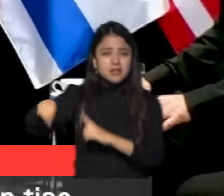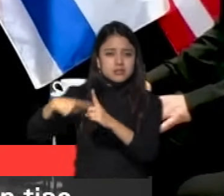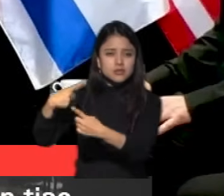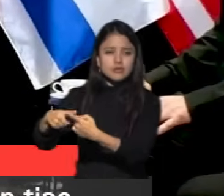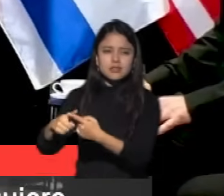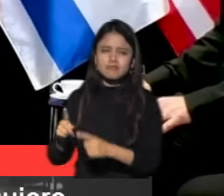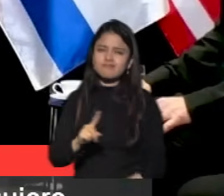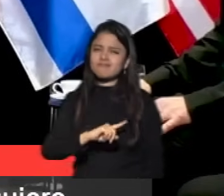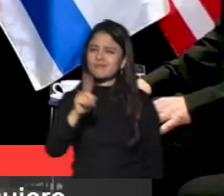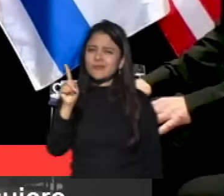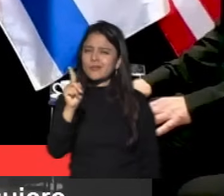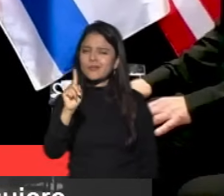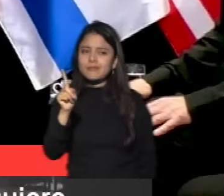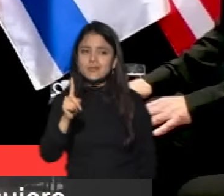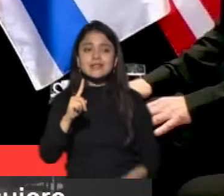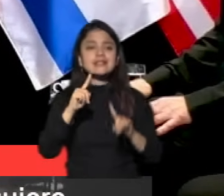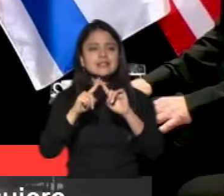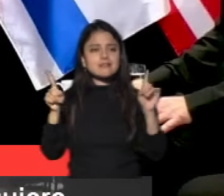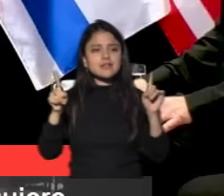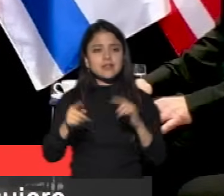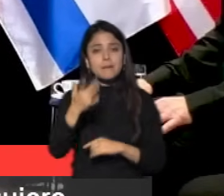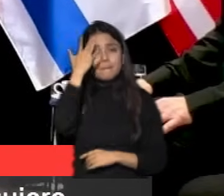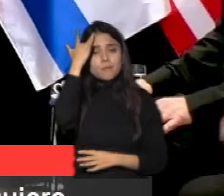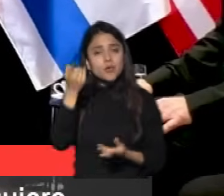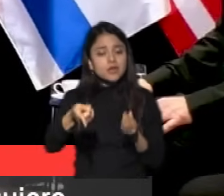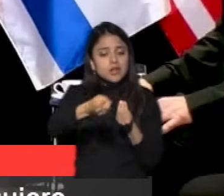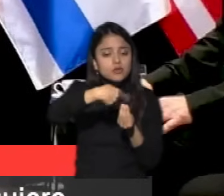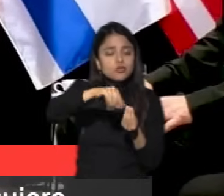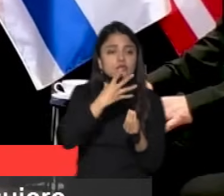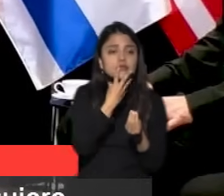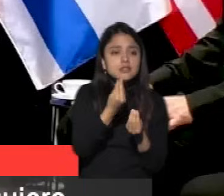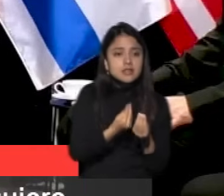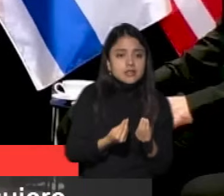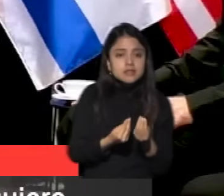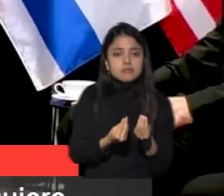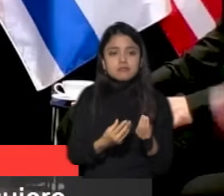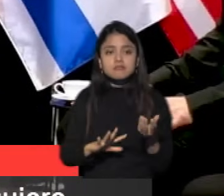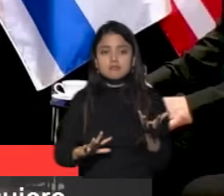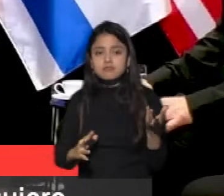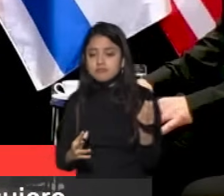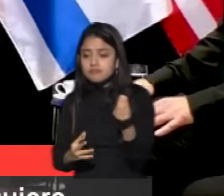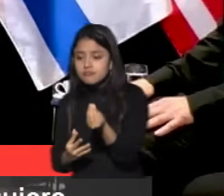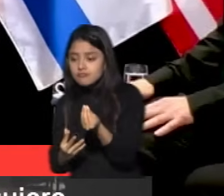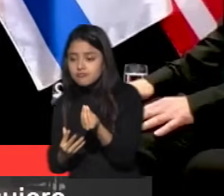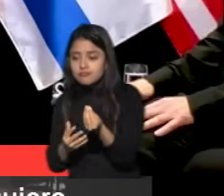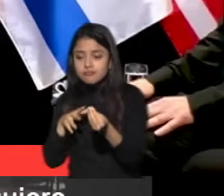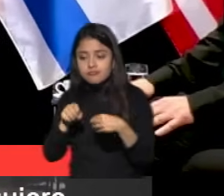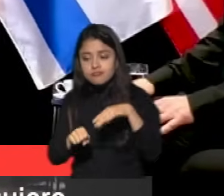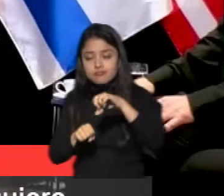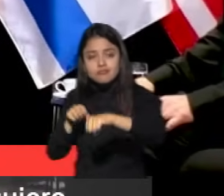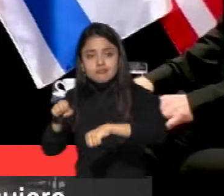Israel seeks to minimize civilian casualties, Hamas seeks to maximize